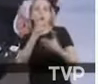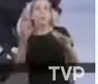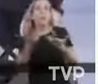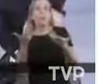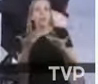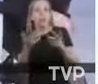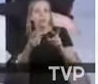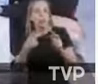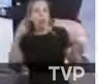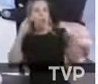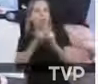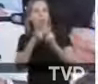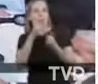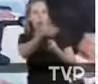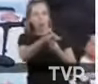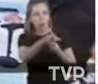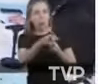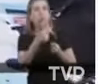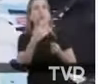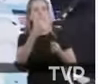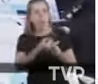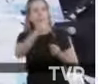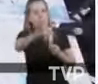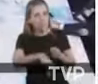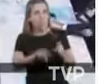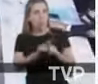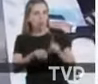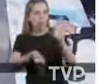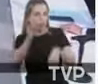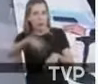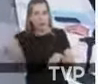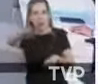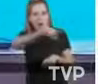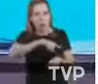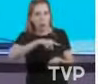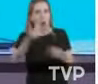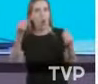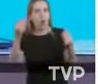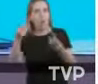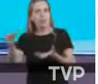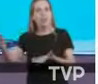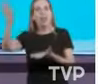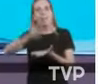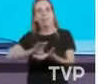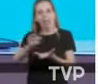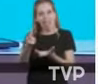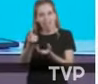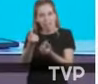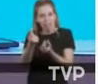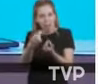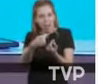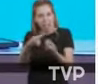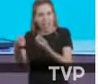Comparto con vos cómo, y con muchos de los que acá lo dijeron, cómo fue utilizada esa deuda. Esa deuda efectivamente